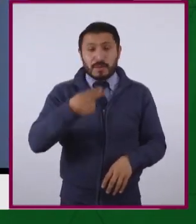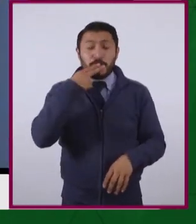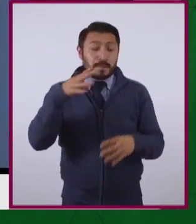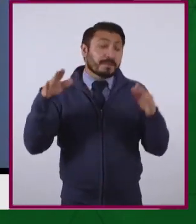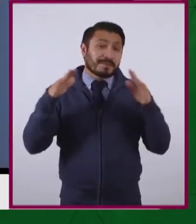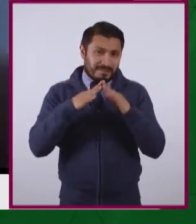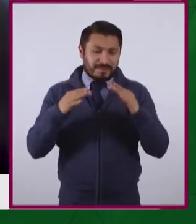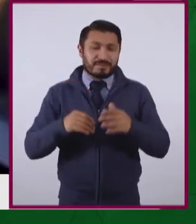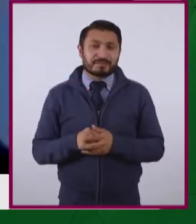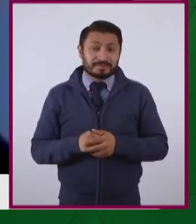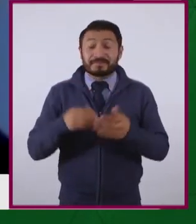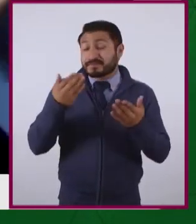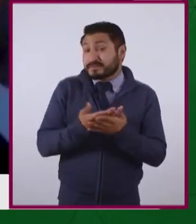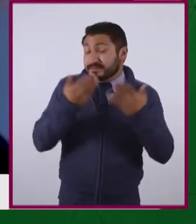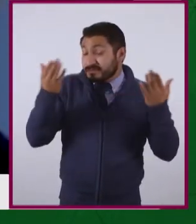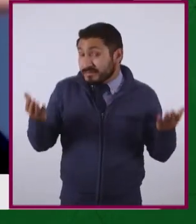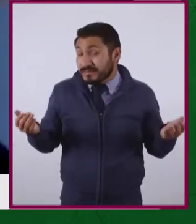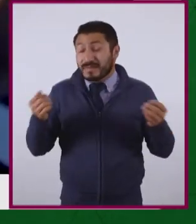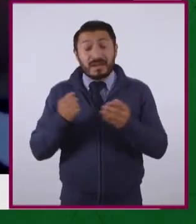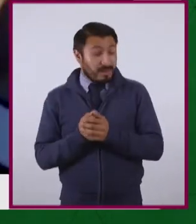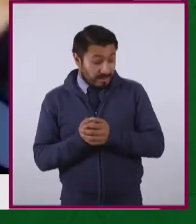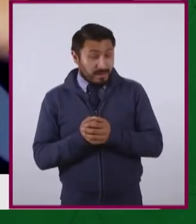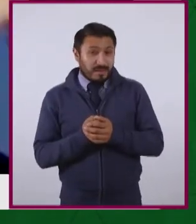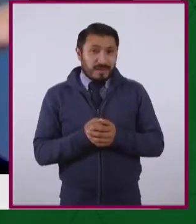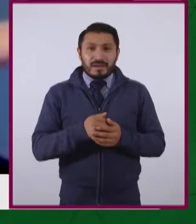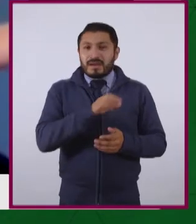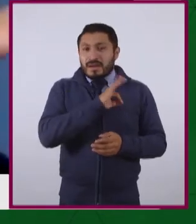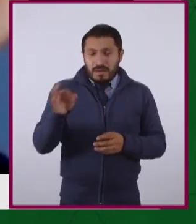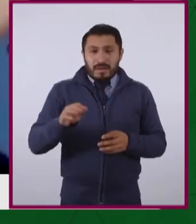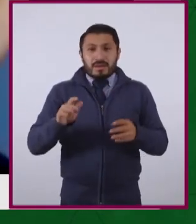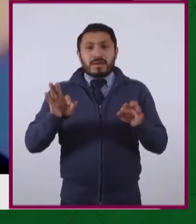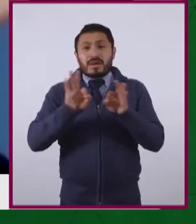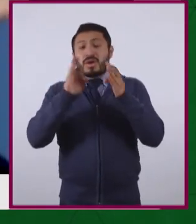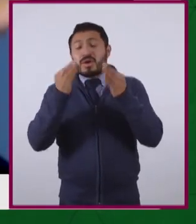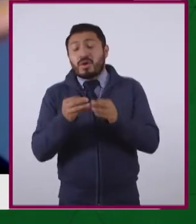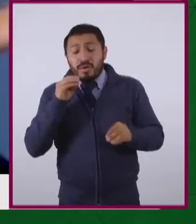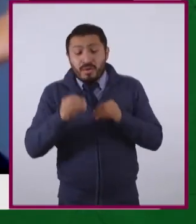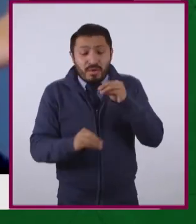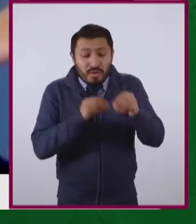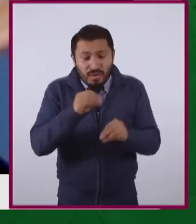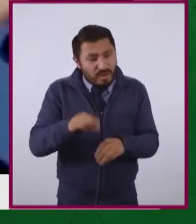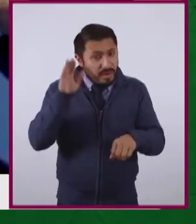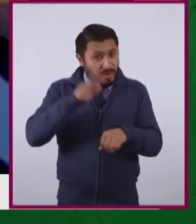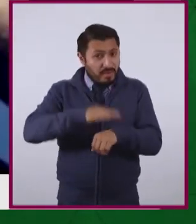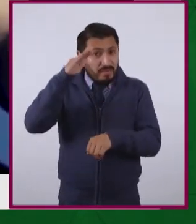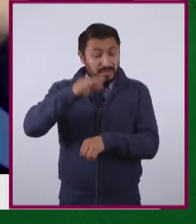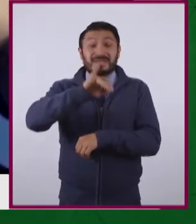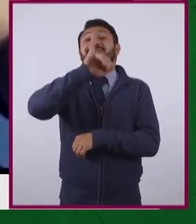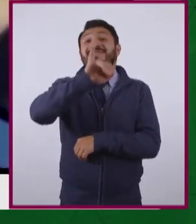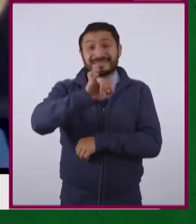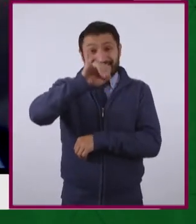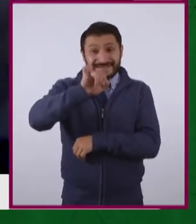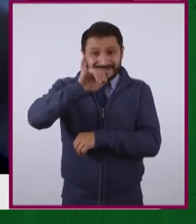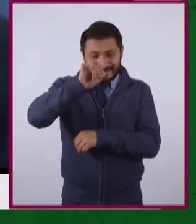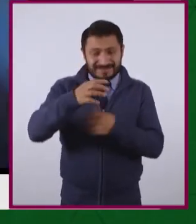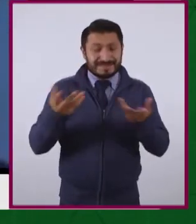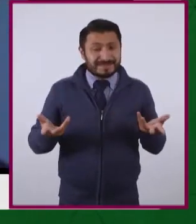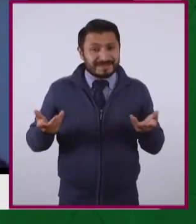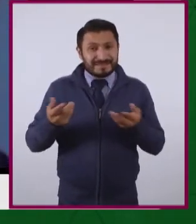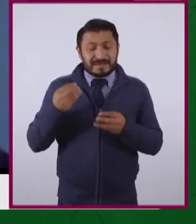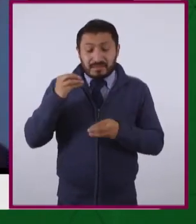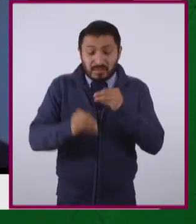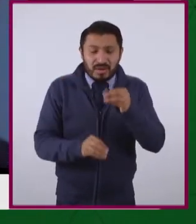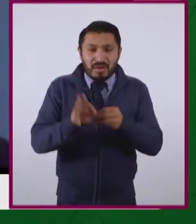hogar. Ahora, se puede ir tecnificando cada vez más el proceso.